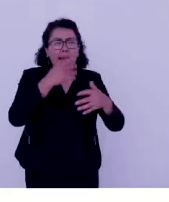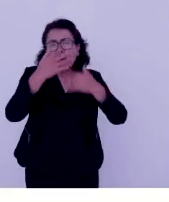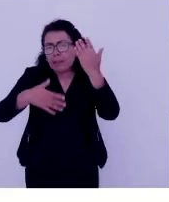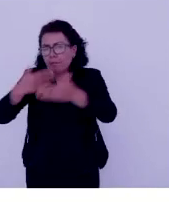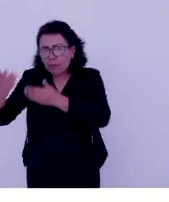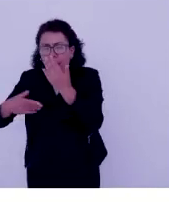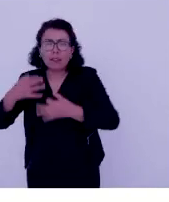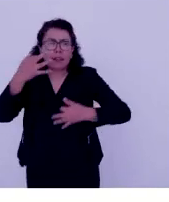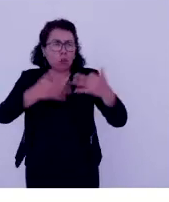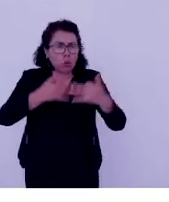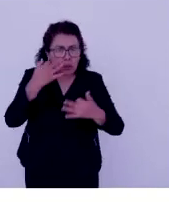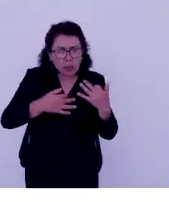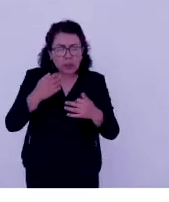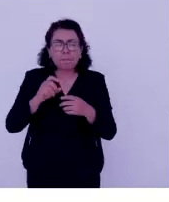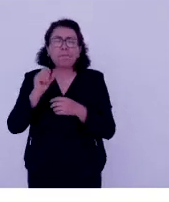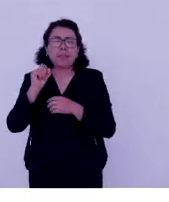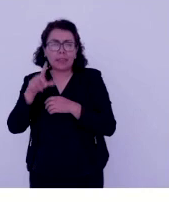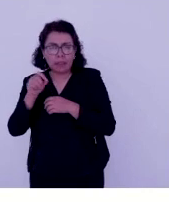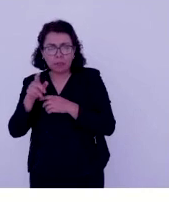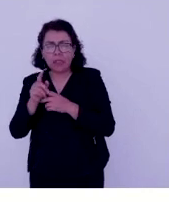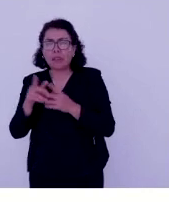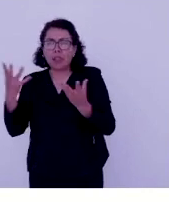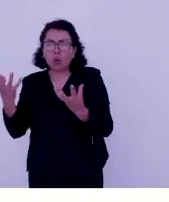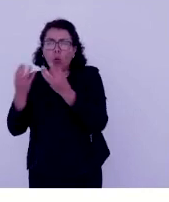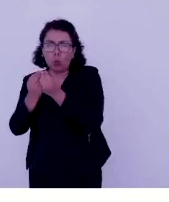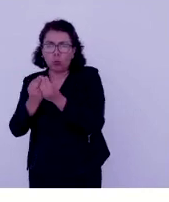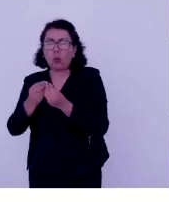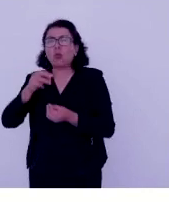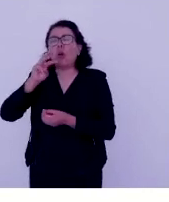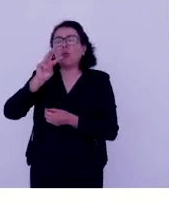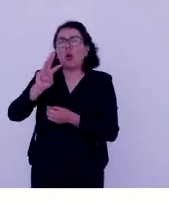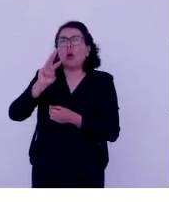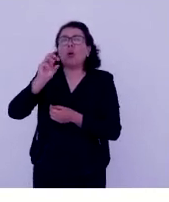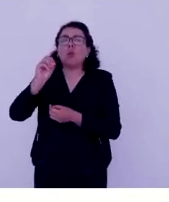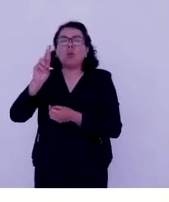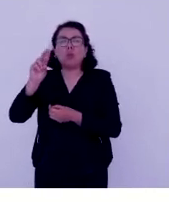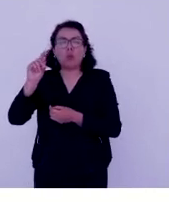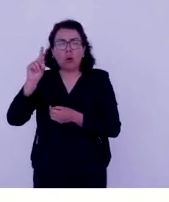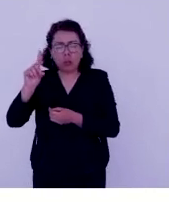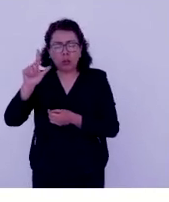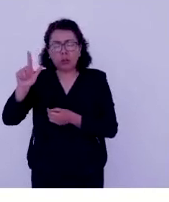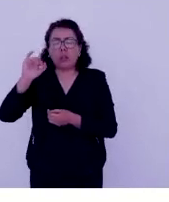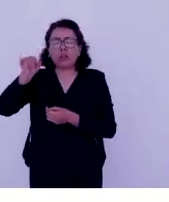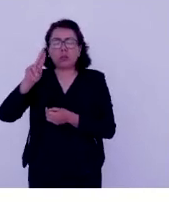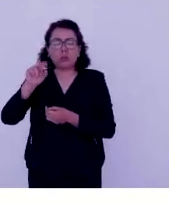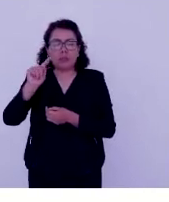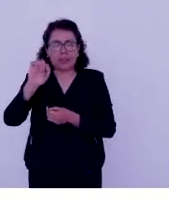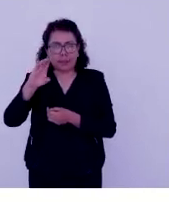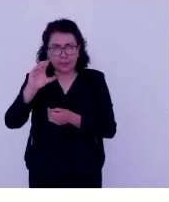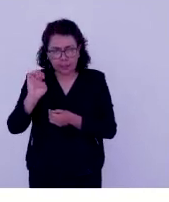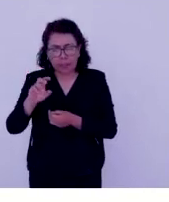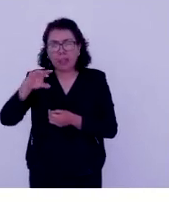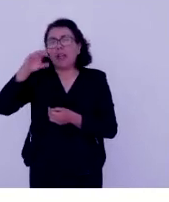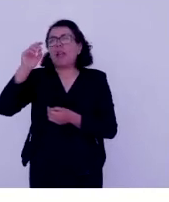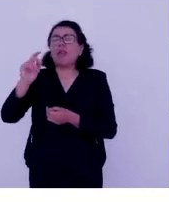infoc y World Justice project sin duda la mejor acción de acercamiento con la sociedad es